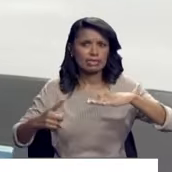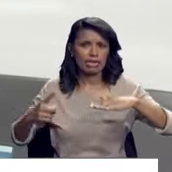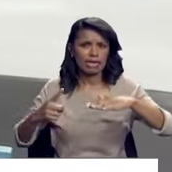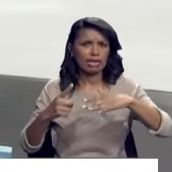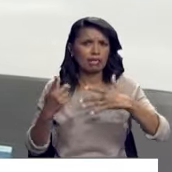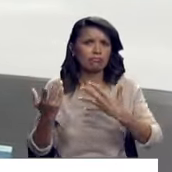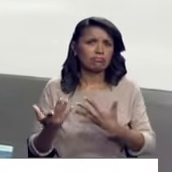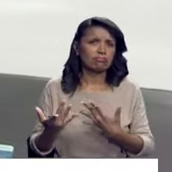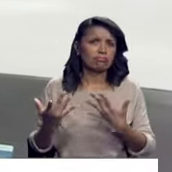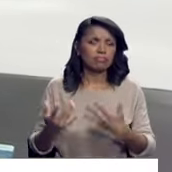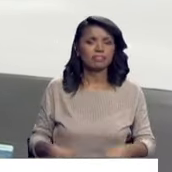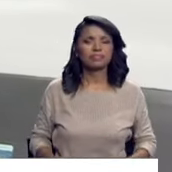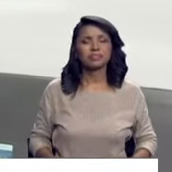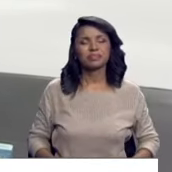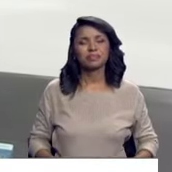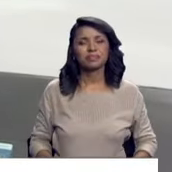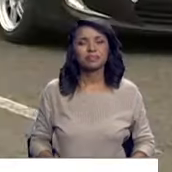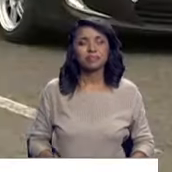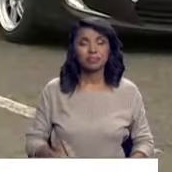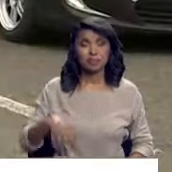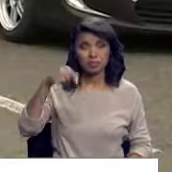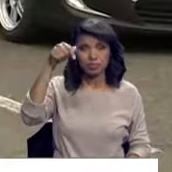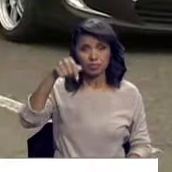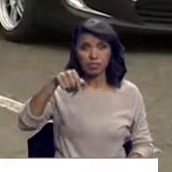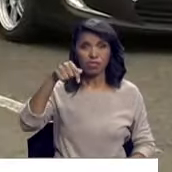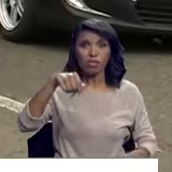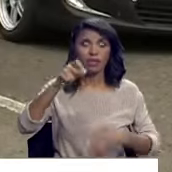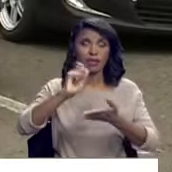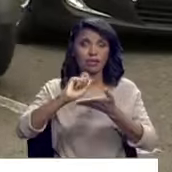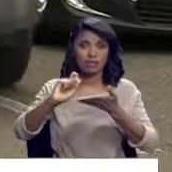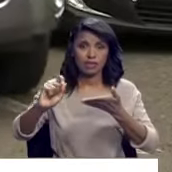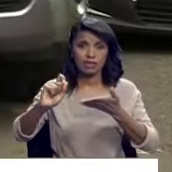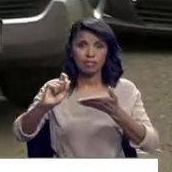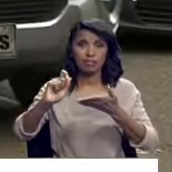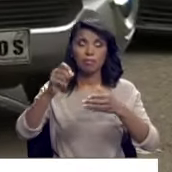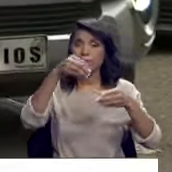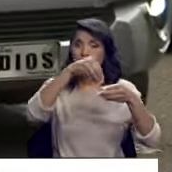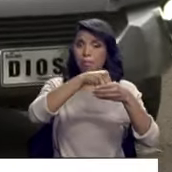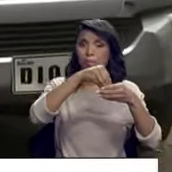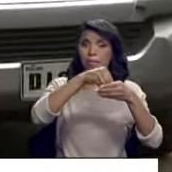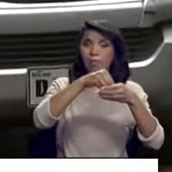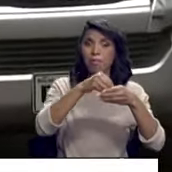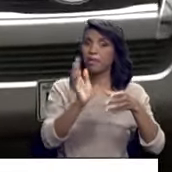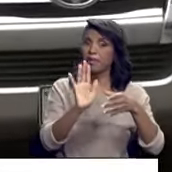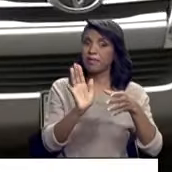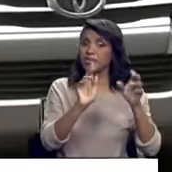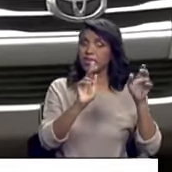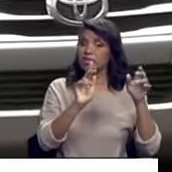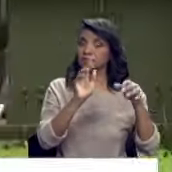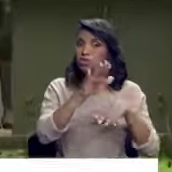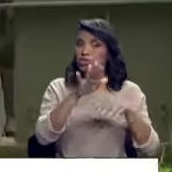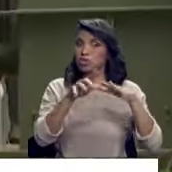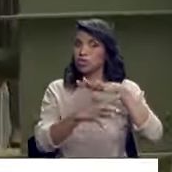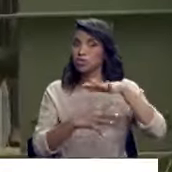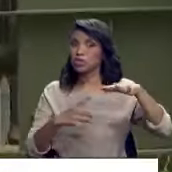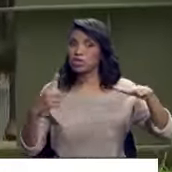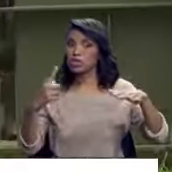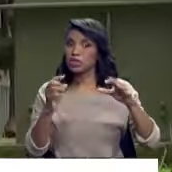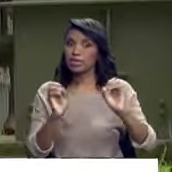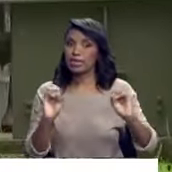chicos. La situación es la siguiente, y es que acá no se ha dado pues la evacuación de la escuela. Como podemos ver